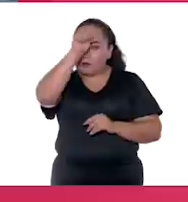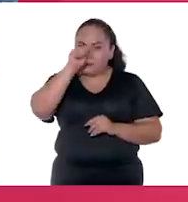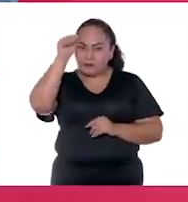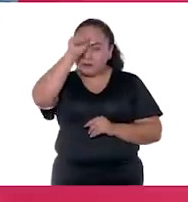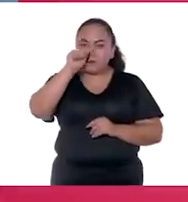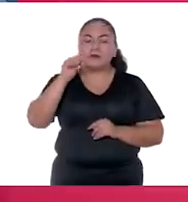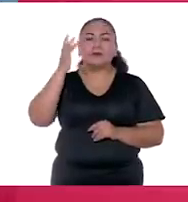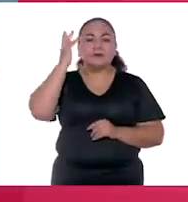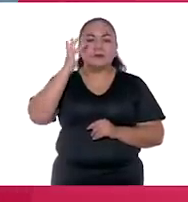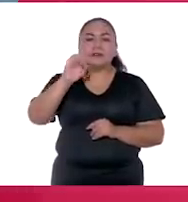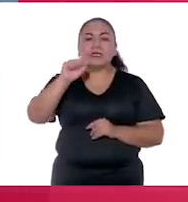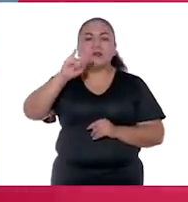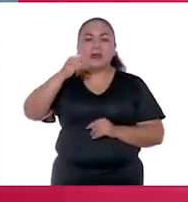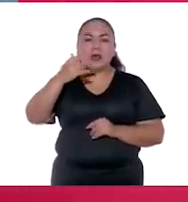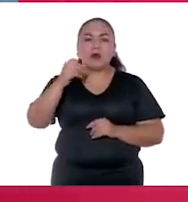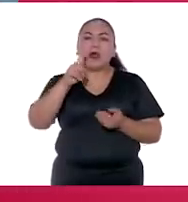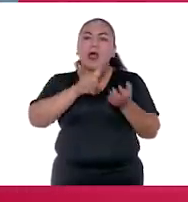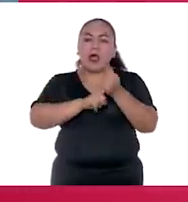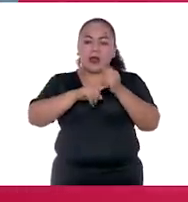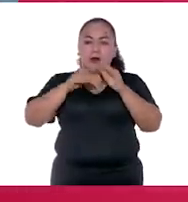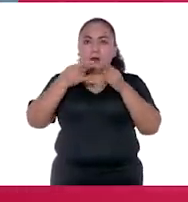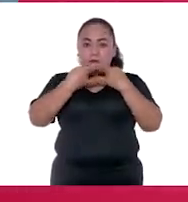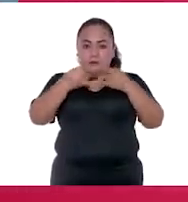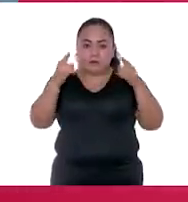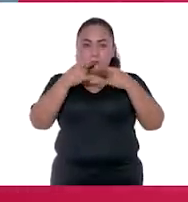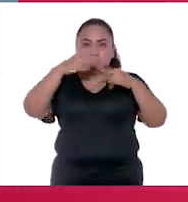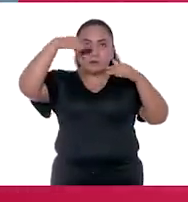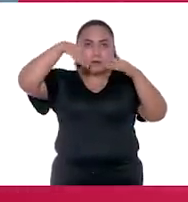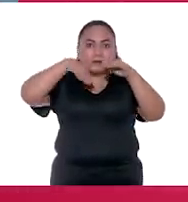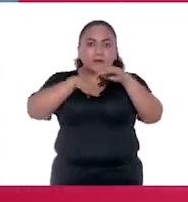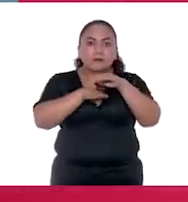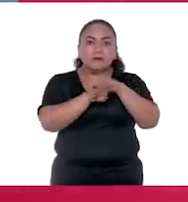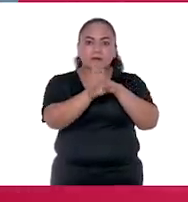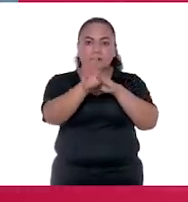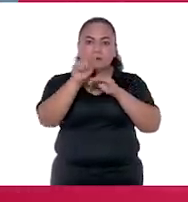que está en la cornisa que hay sobre la puerta principal.